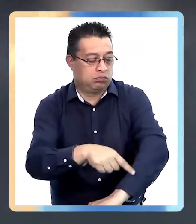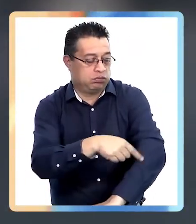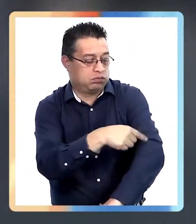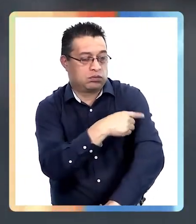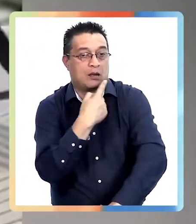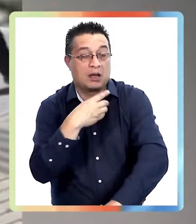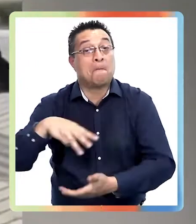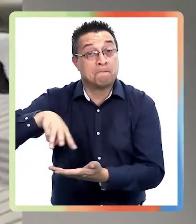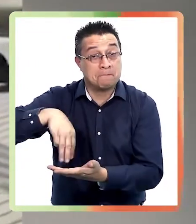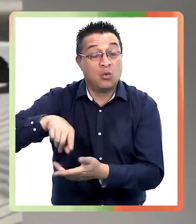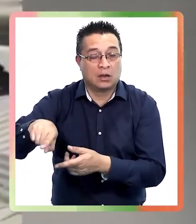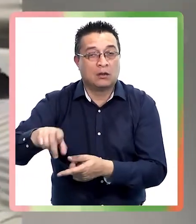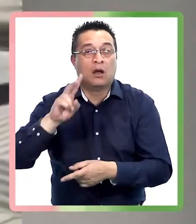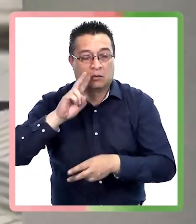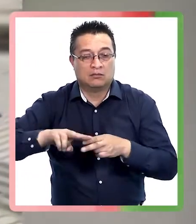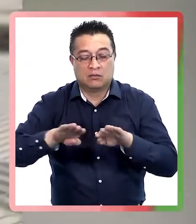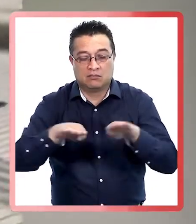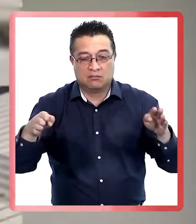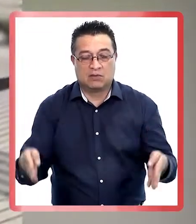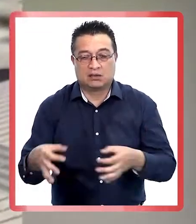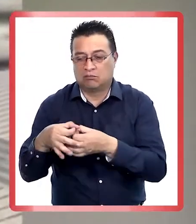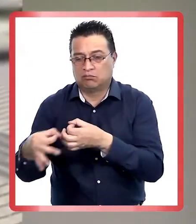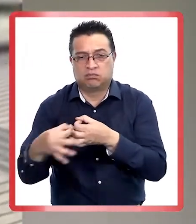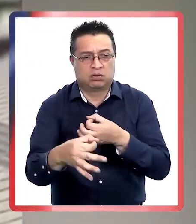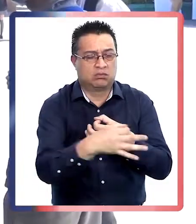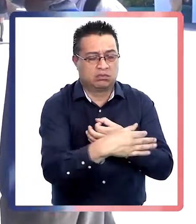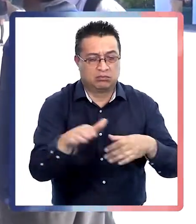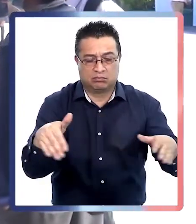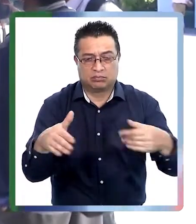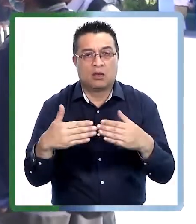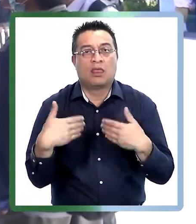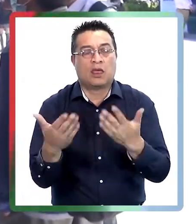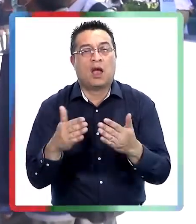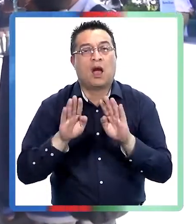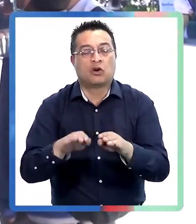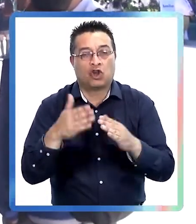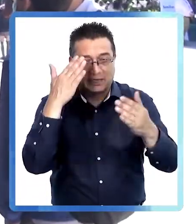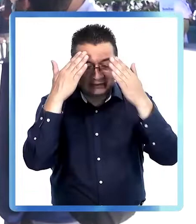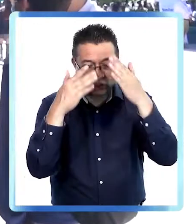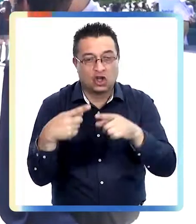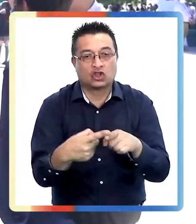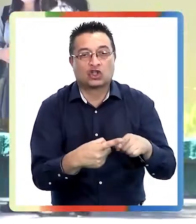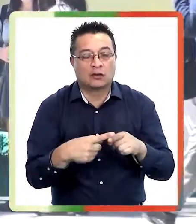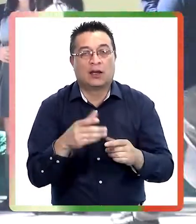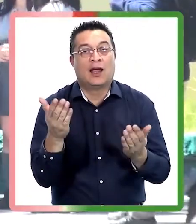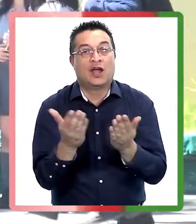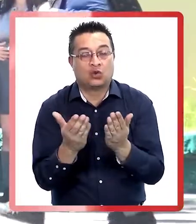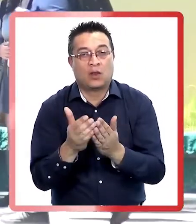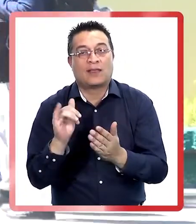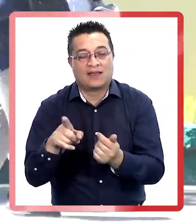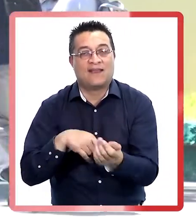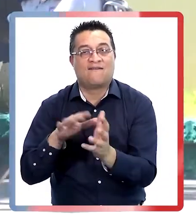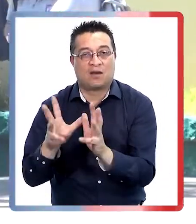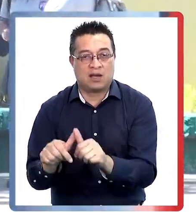del país. En el Maule se conformará una mesa intersectorial y se entregará apoyo psicosocial para los alumnos